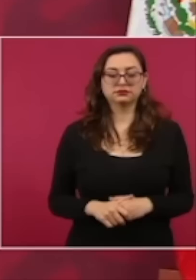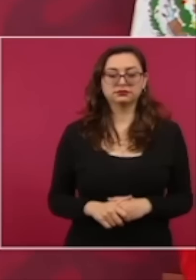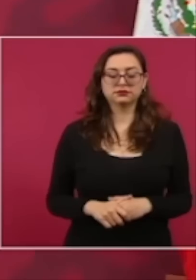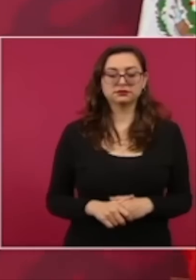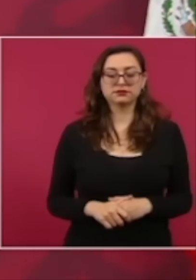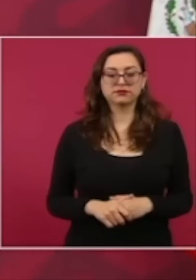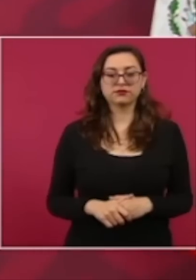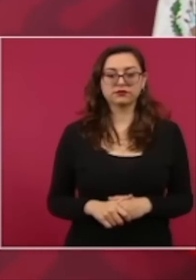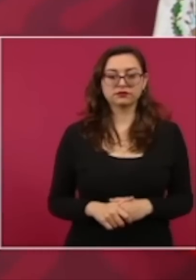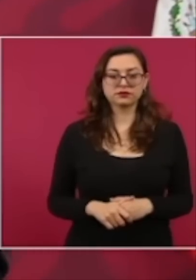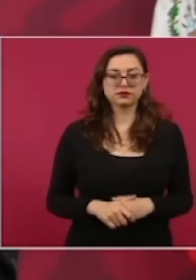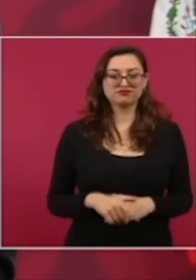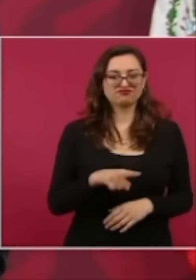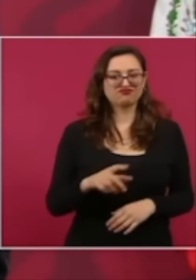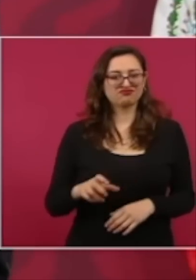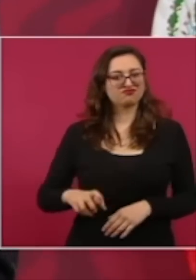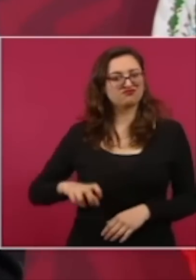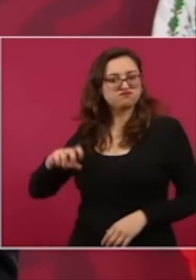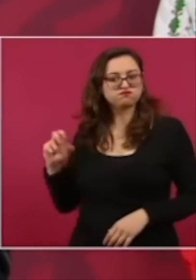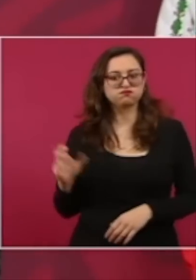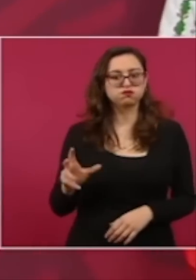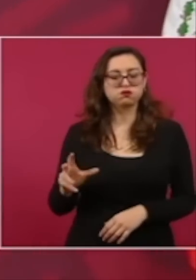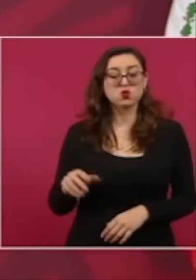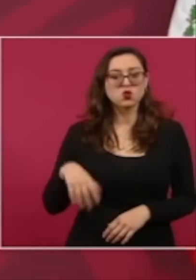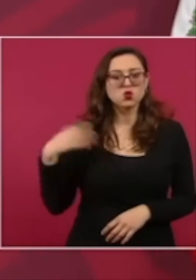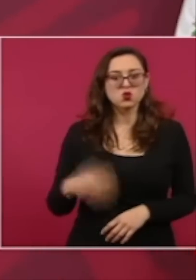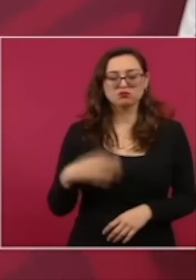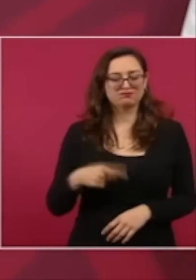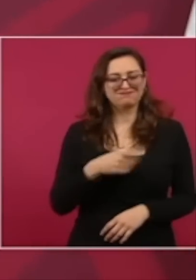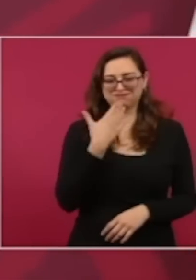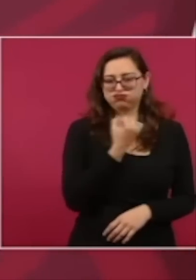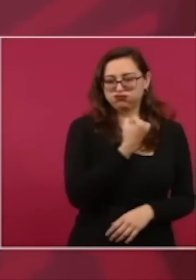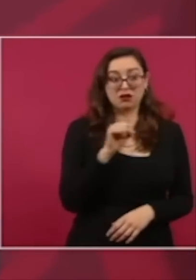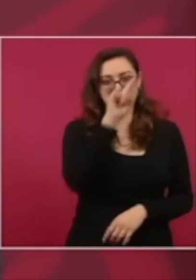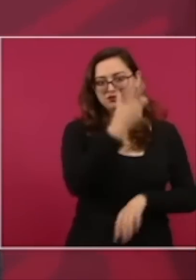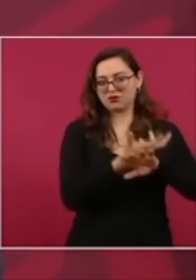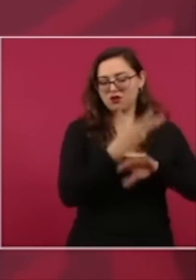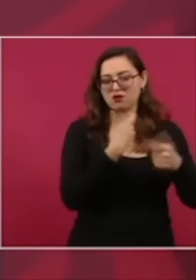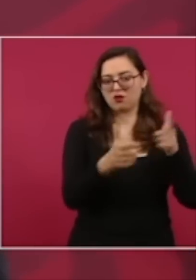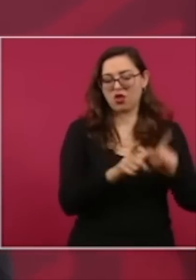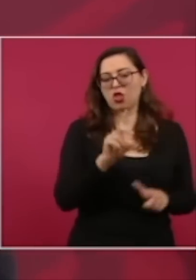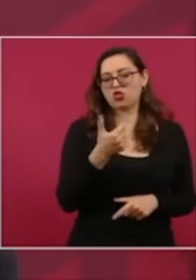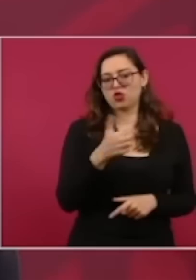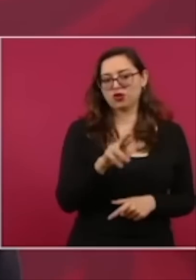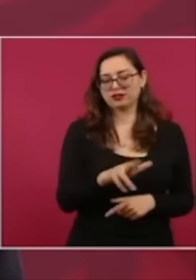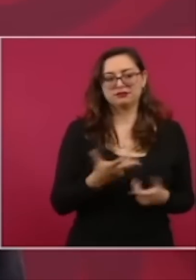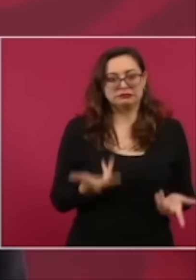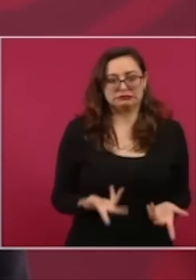El mejor pitcher, uno de los mejores pitchers del Dodger. Grandes ligas.